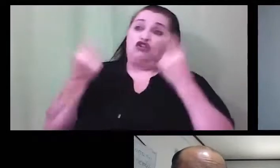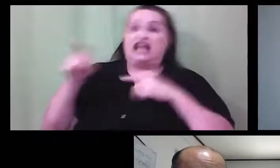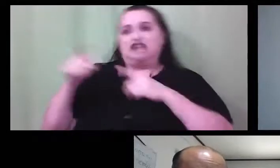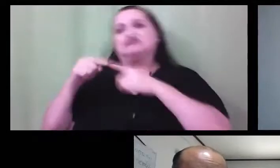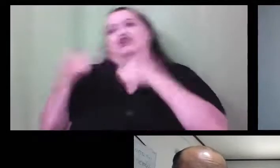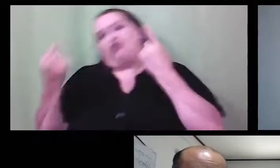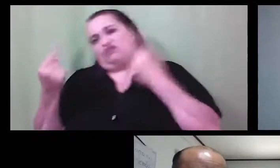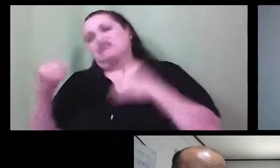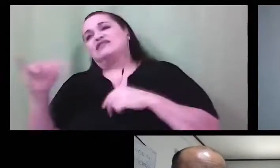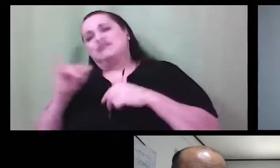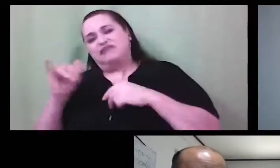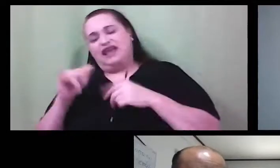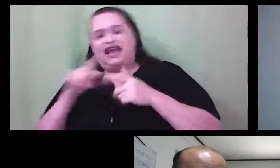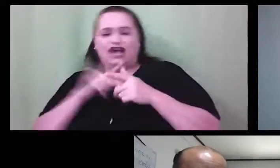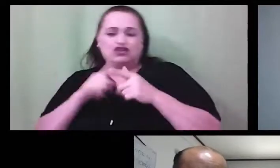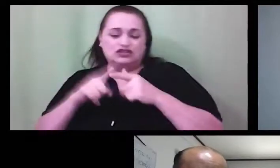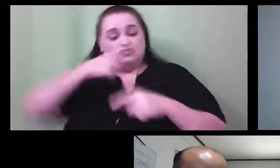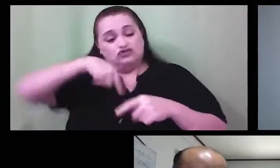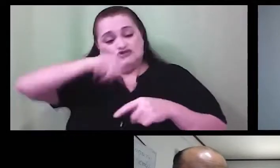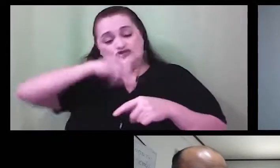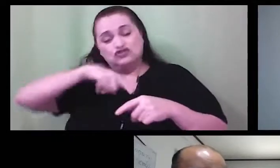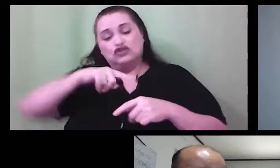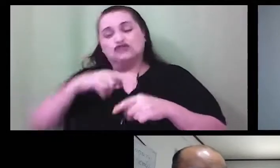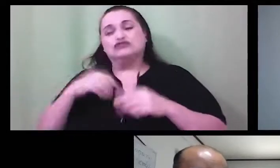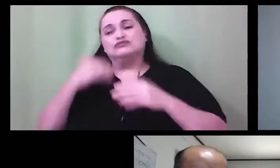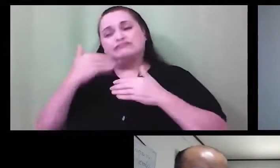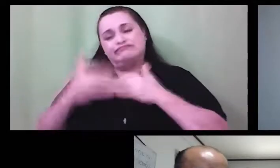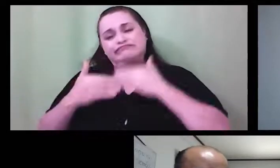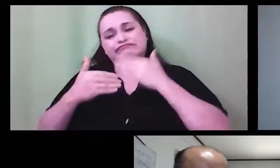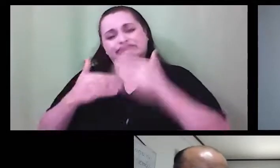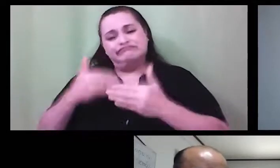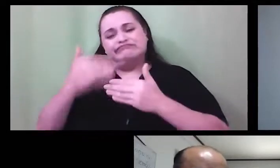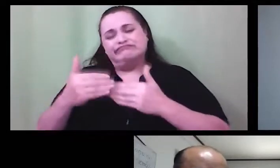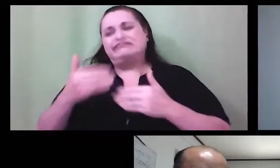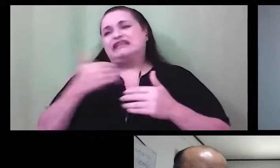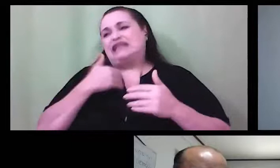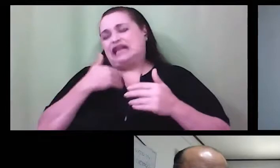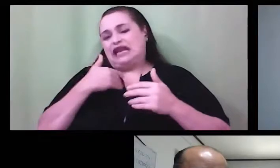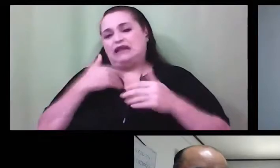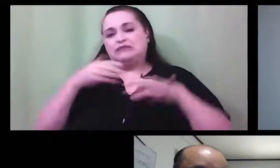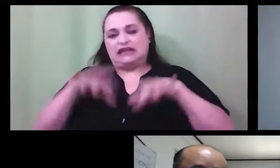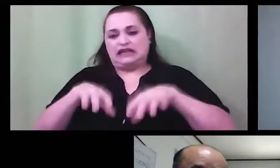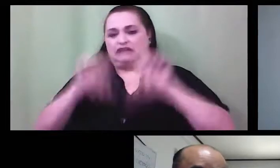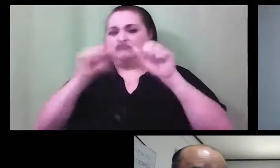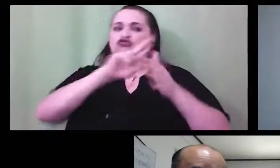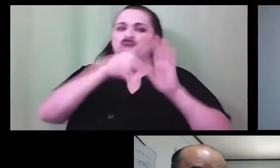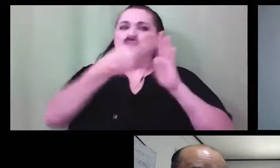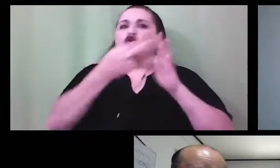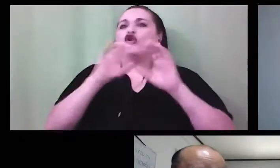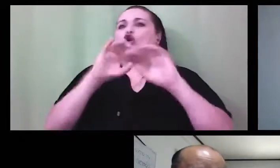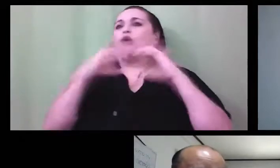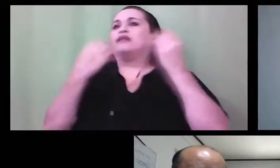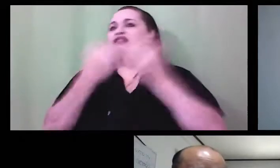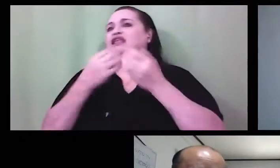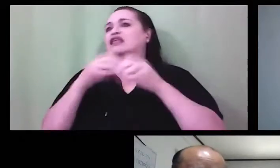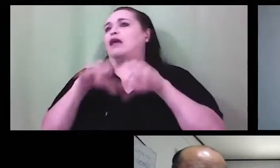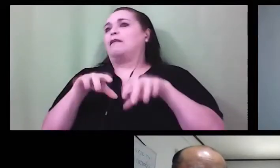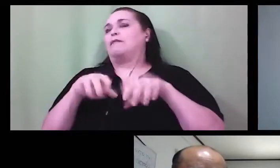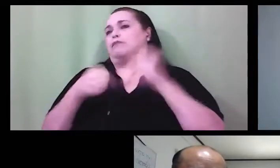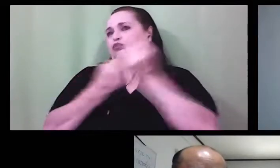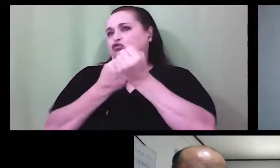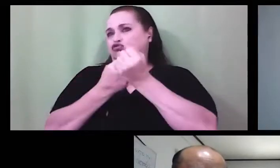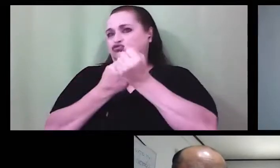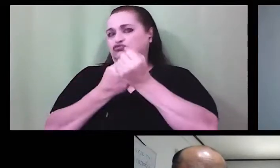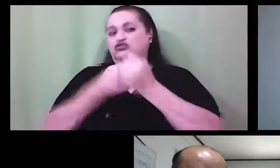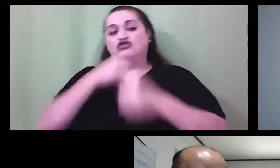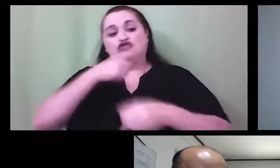tampoco. Entonces, nosotros hemos de alguna manera tenido que tomar el papel de comité de apoyo. Hemos